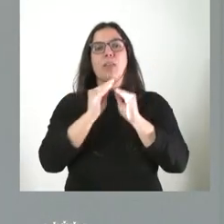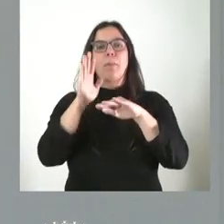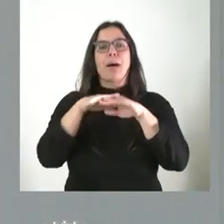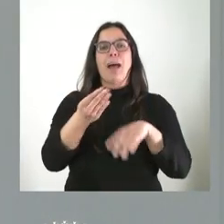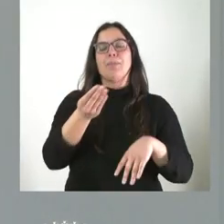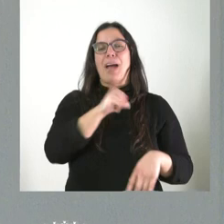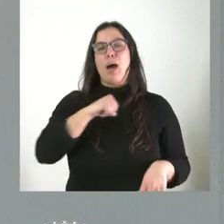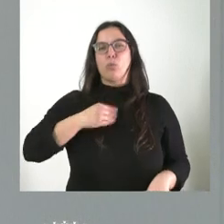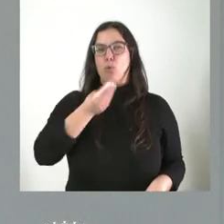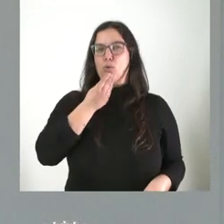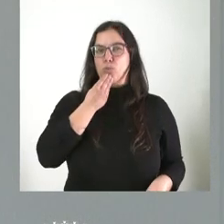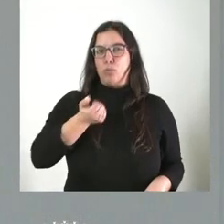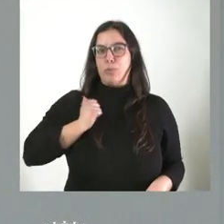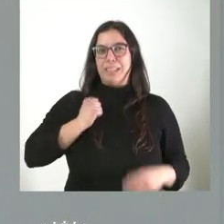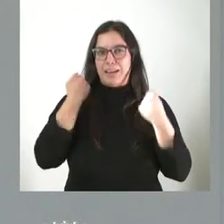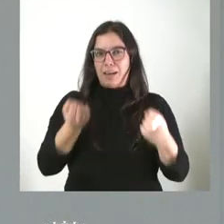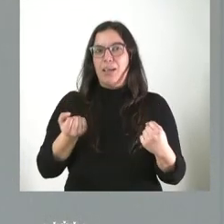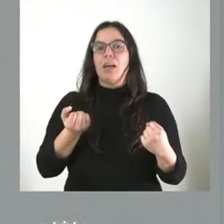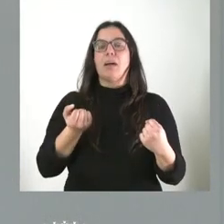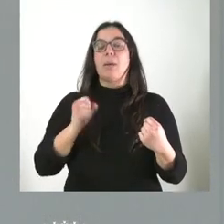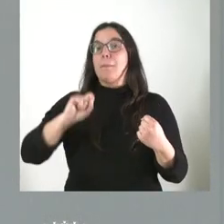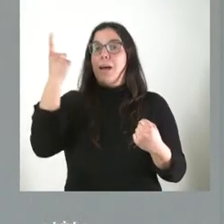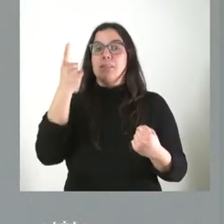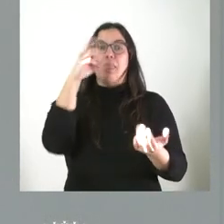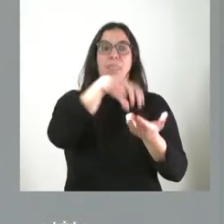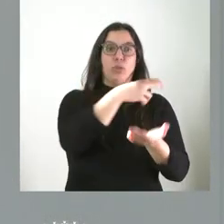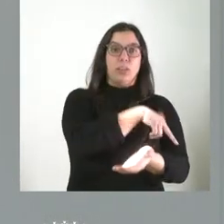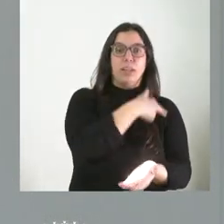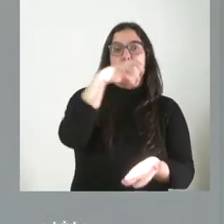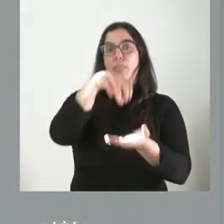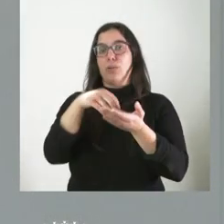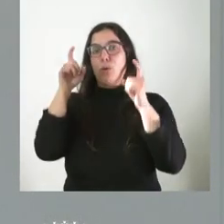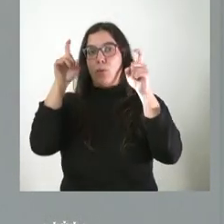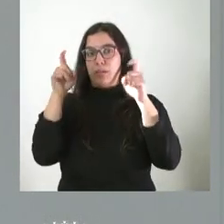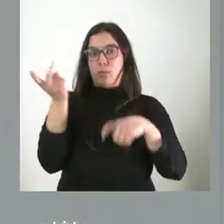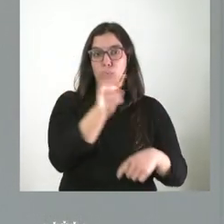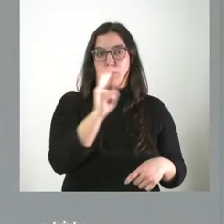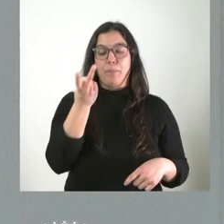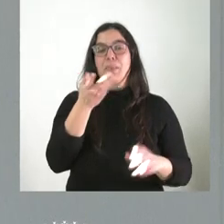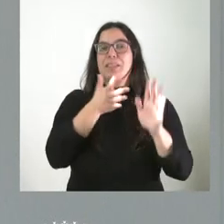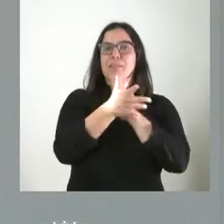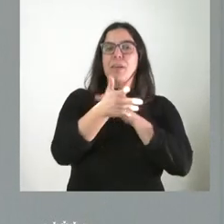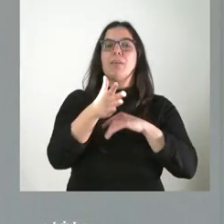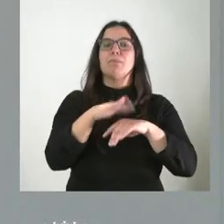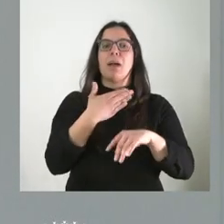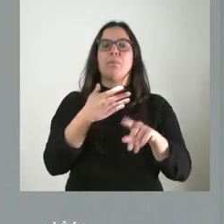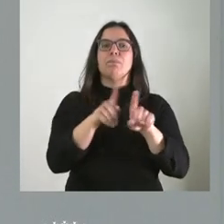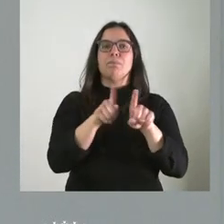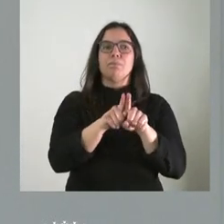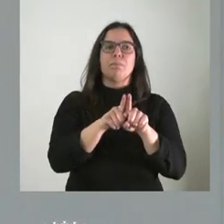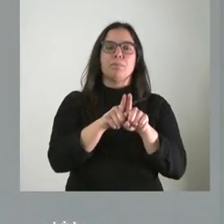centro sanitarios y en centros educativos se trata con ello no solamente de estimular el efecto